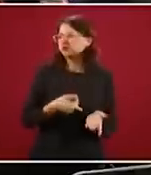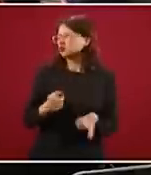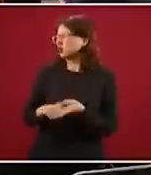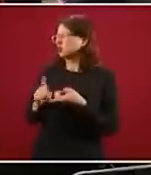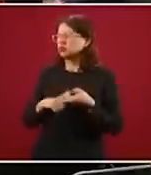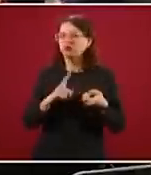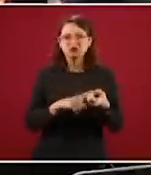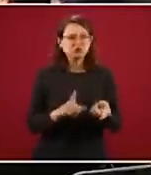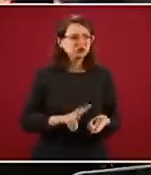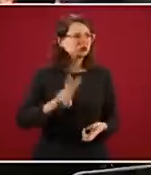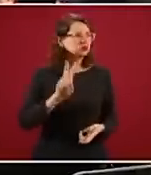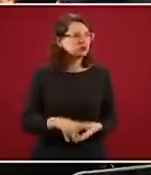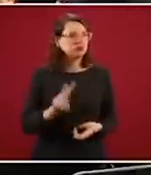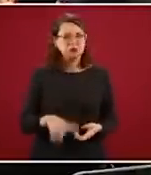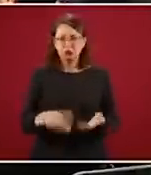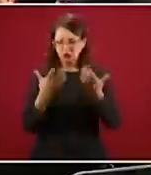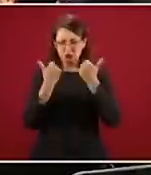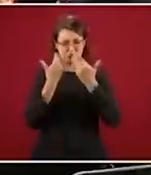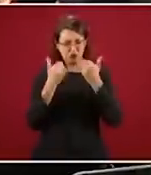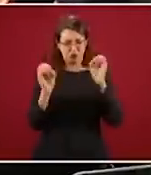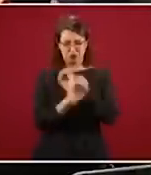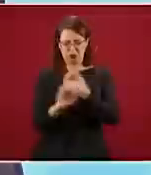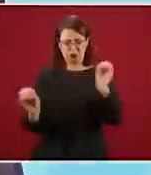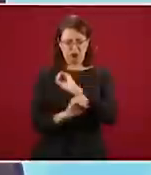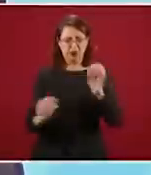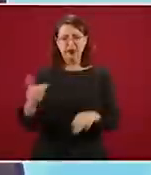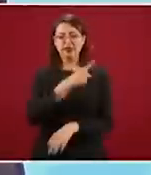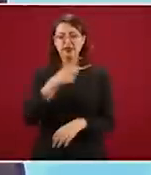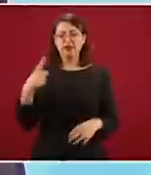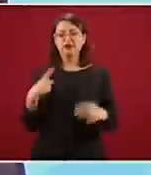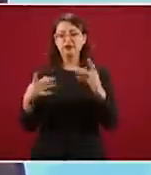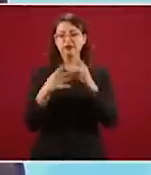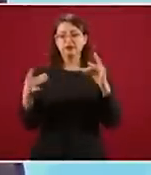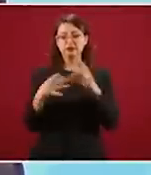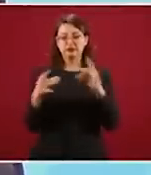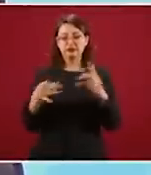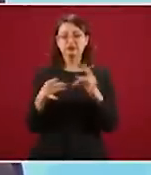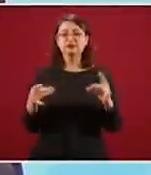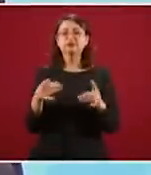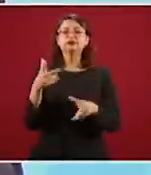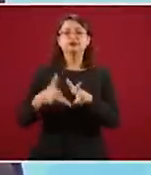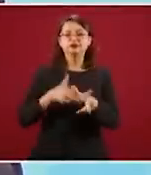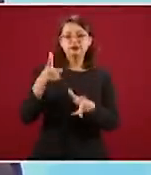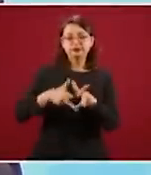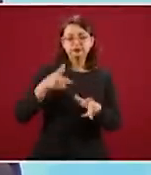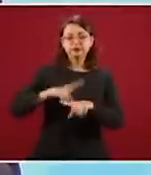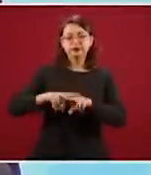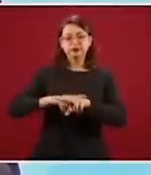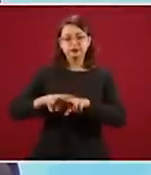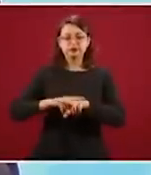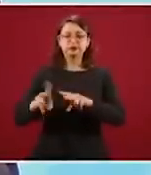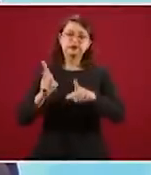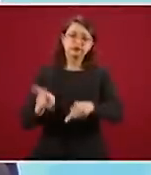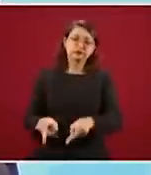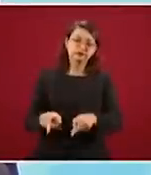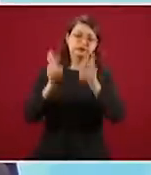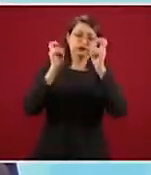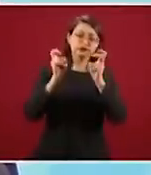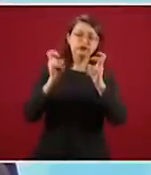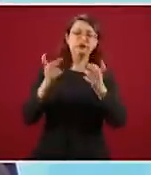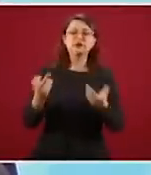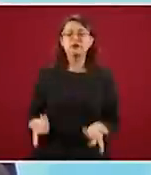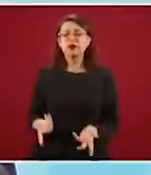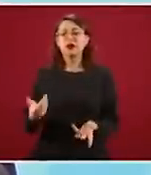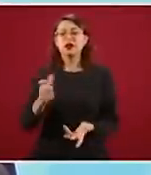real. Hay que subrayar que este delito de robo al transporte de trenes es un delito